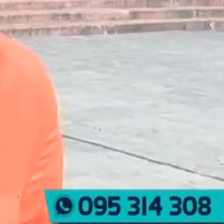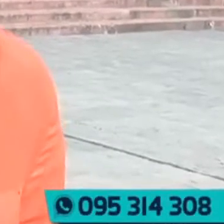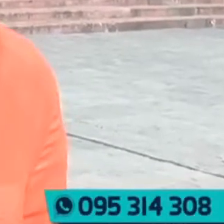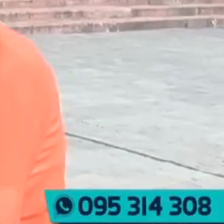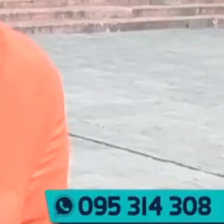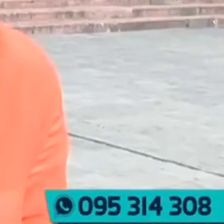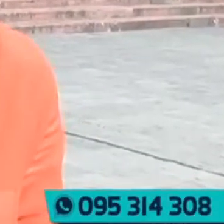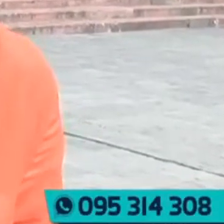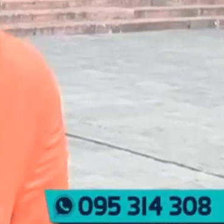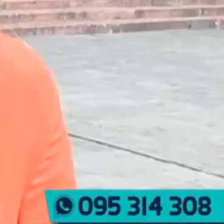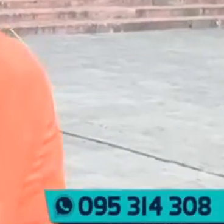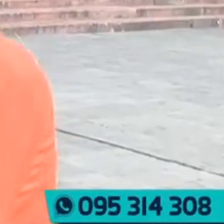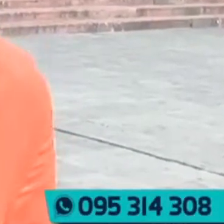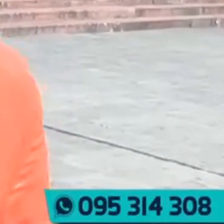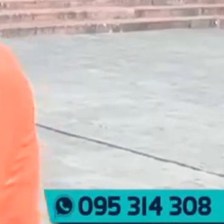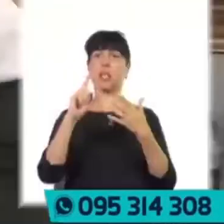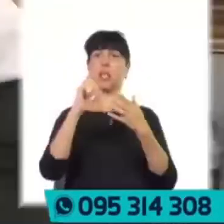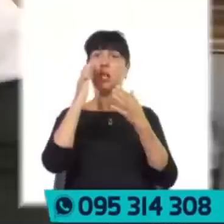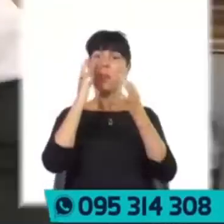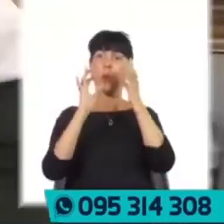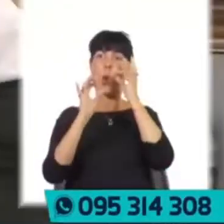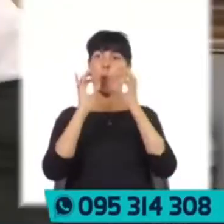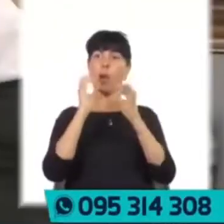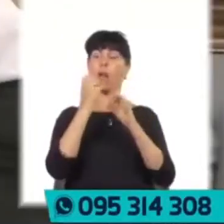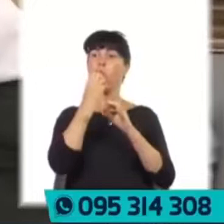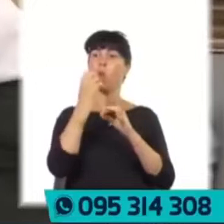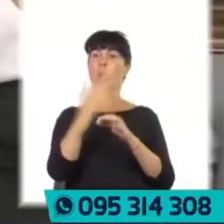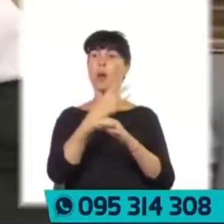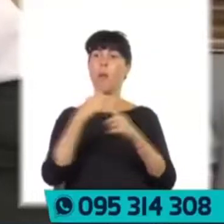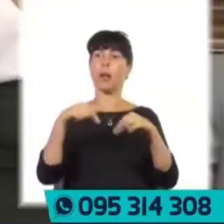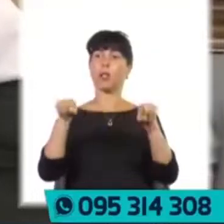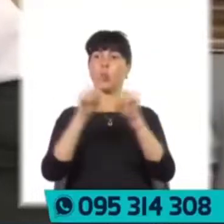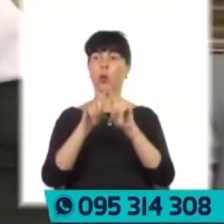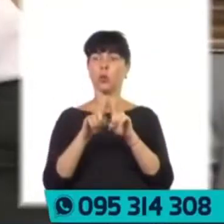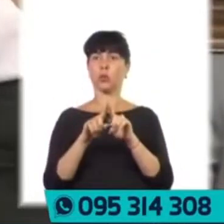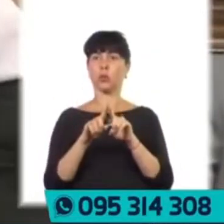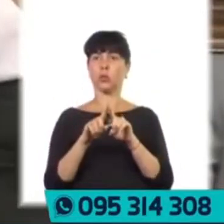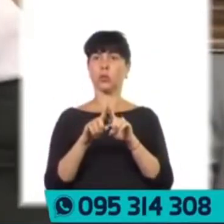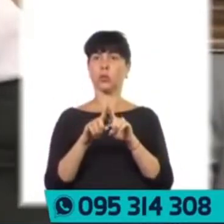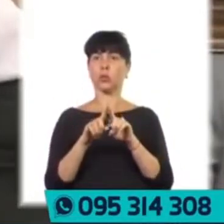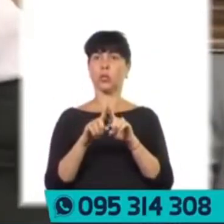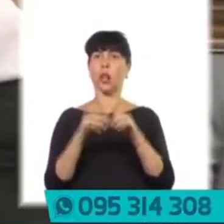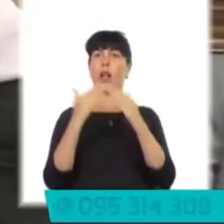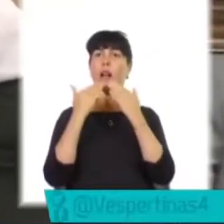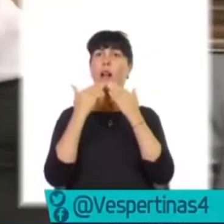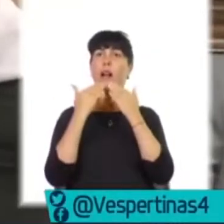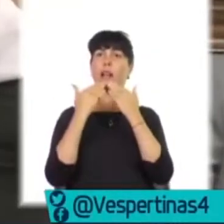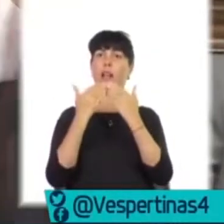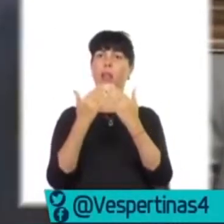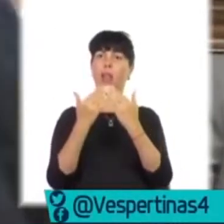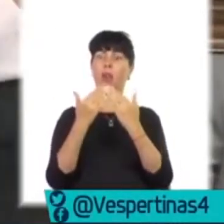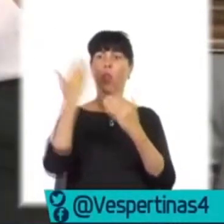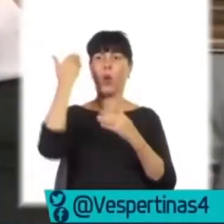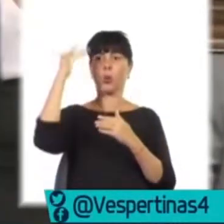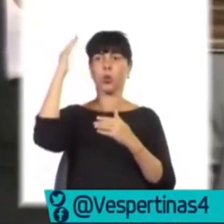que rechazan visibilizar a las mujeres a través del lenguaje y del uso de las palabras, se aferran tanto a la Real Academia Española, lo cual